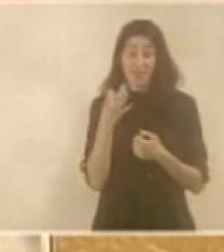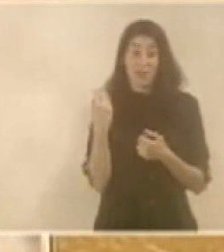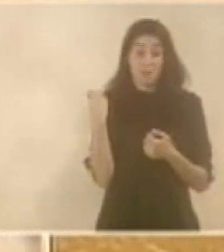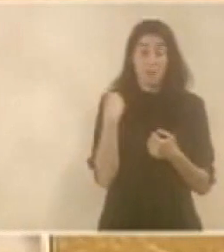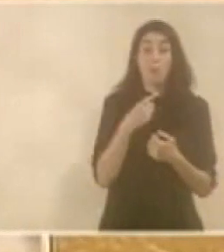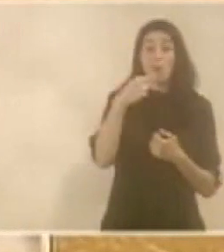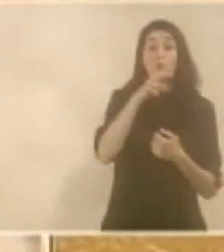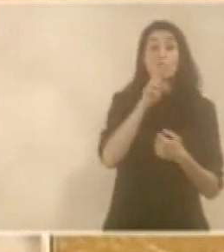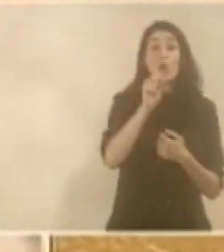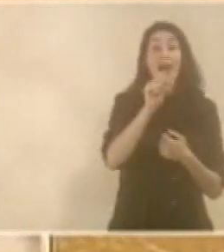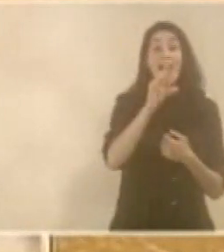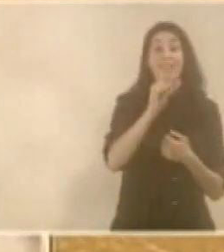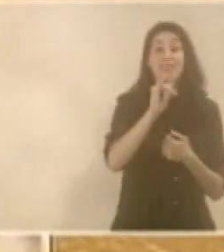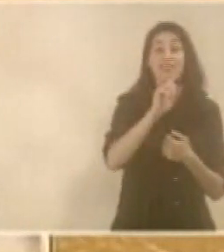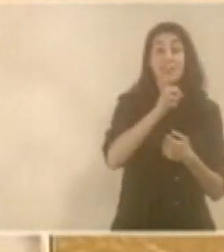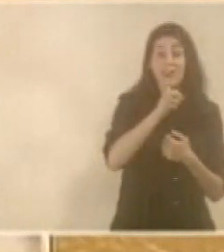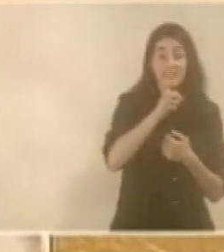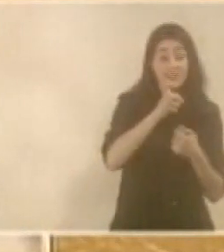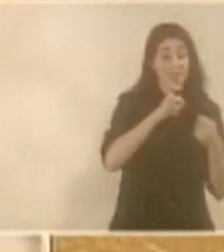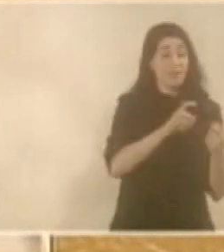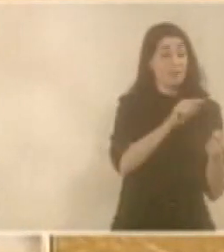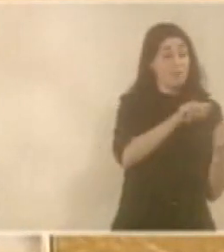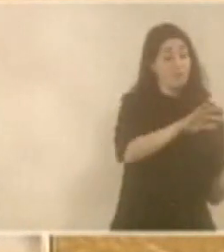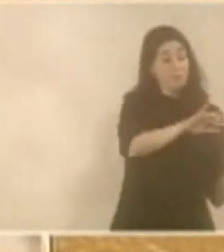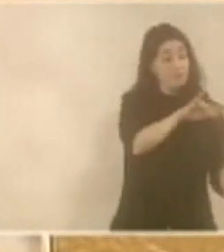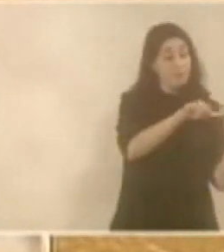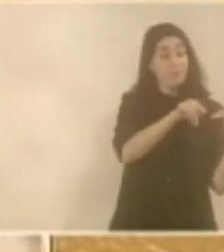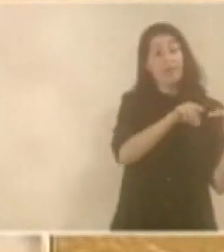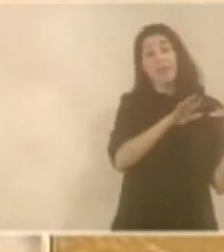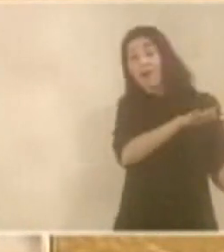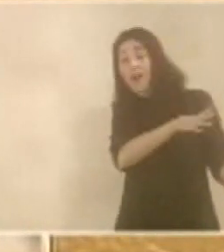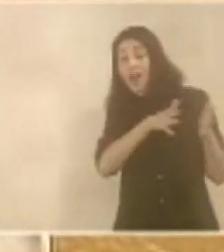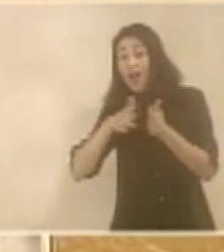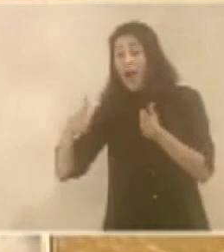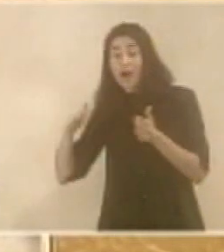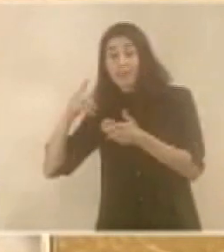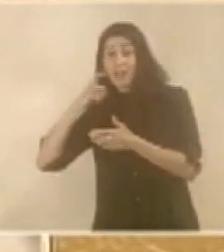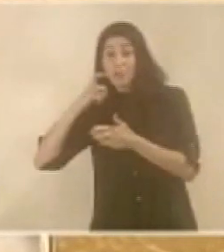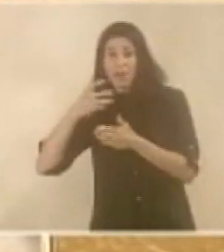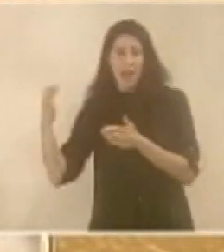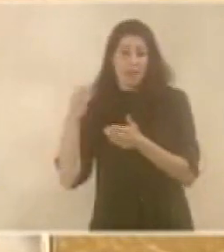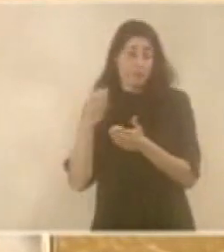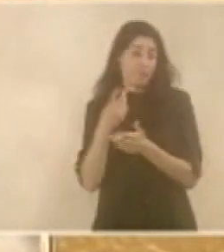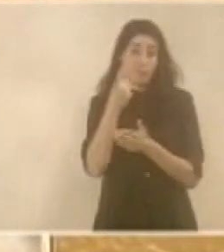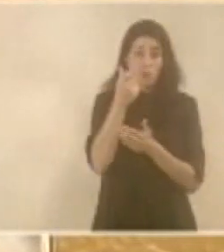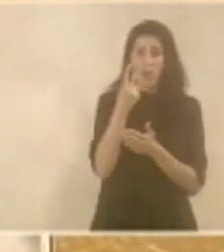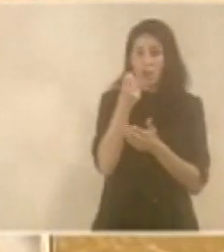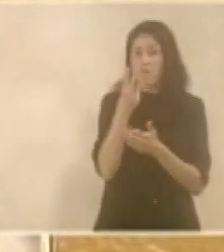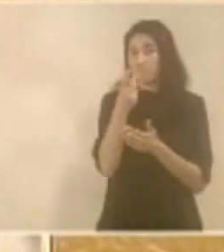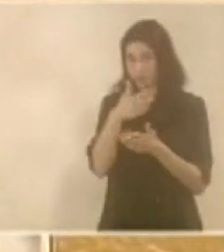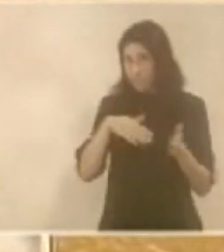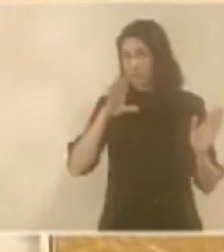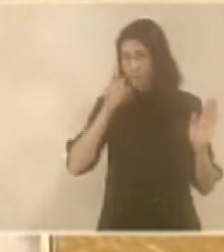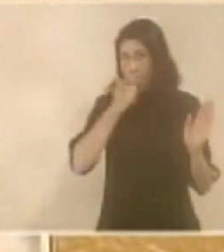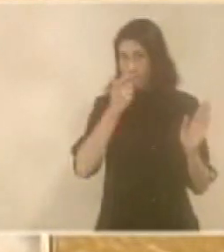hacia el interior peninsular y solucionar el problema logístico recurriendo a recursos locales. Pues bien, esta isla,